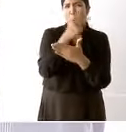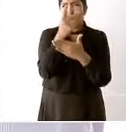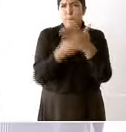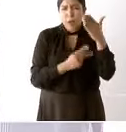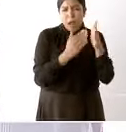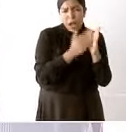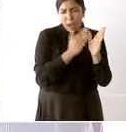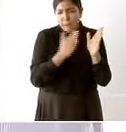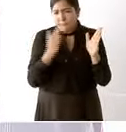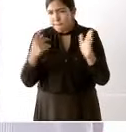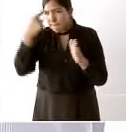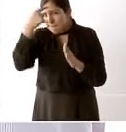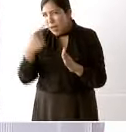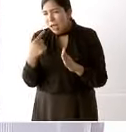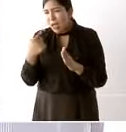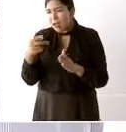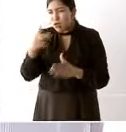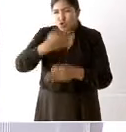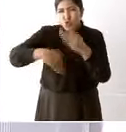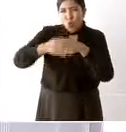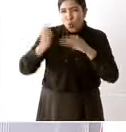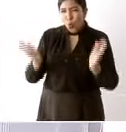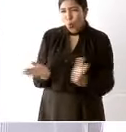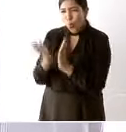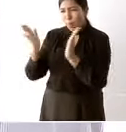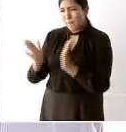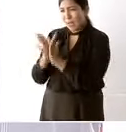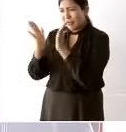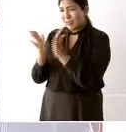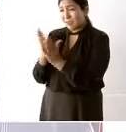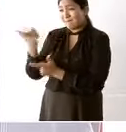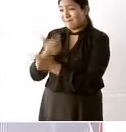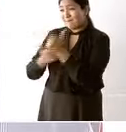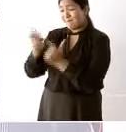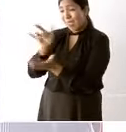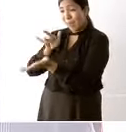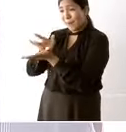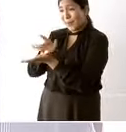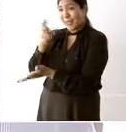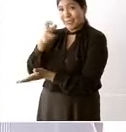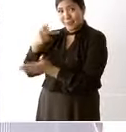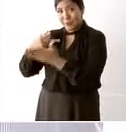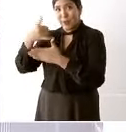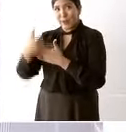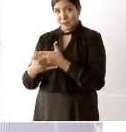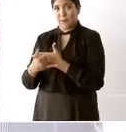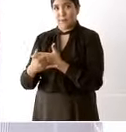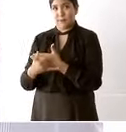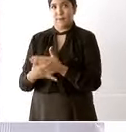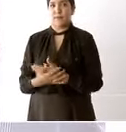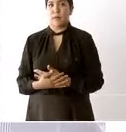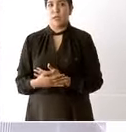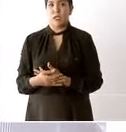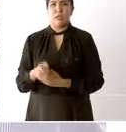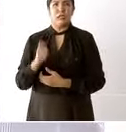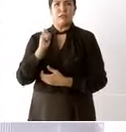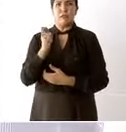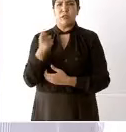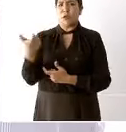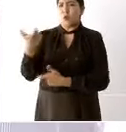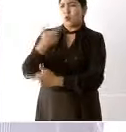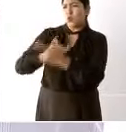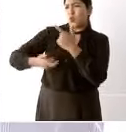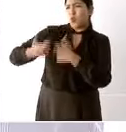parques industriales que garantiza la inversión y detona el desarrollo económico y social de la